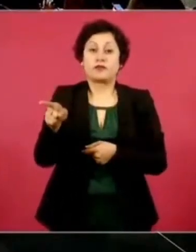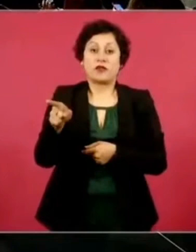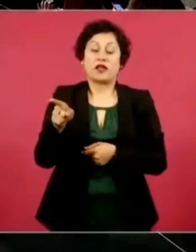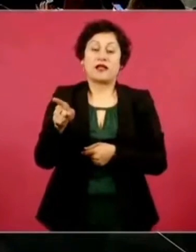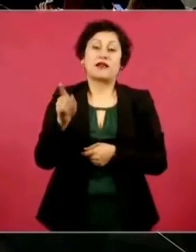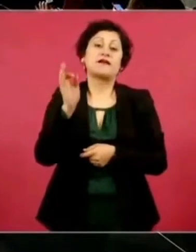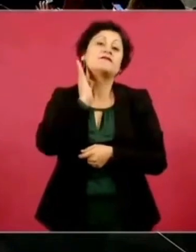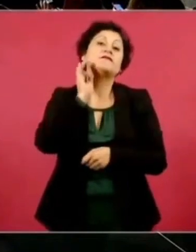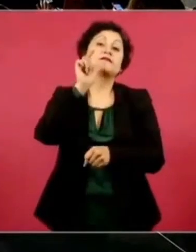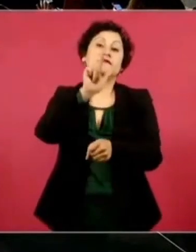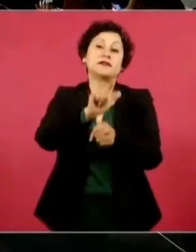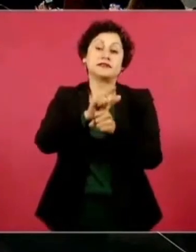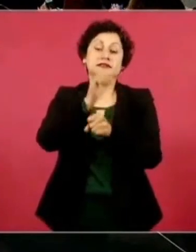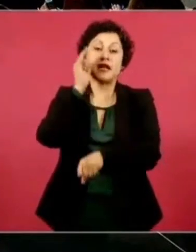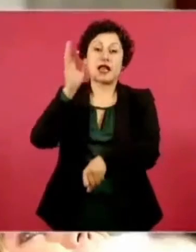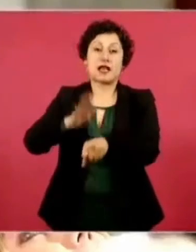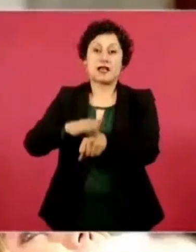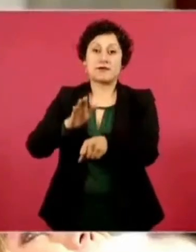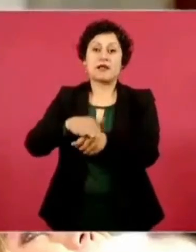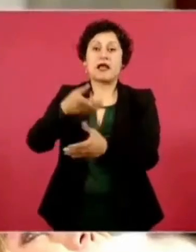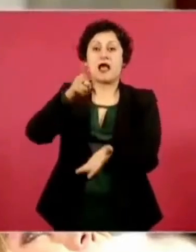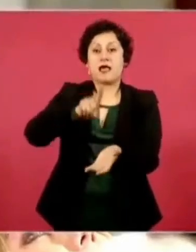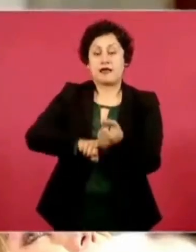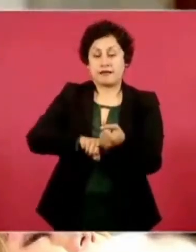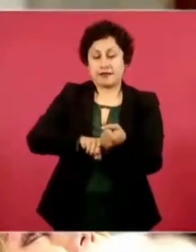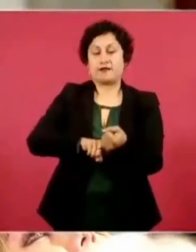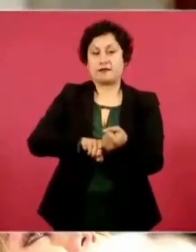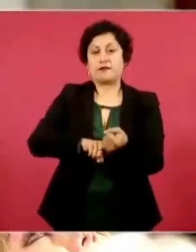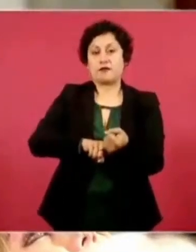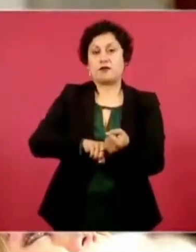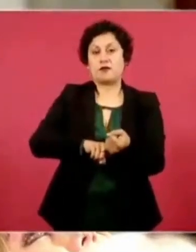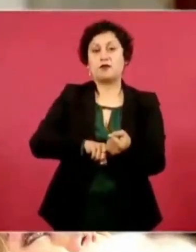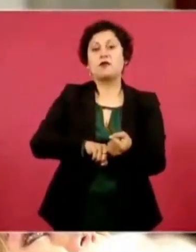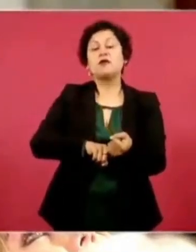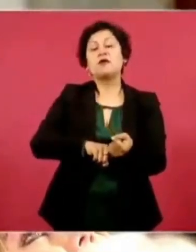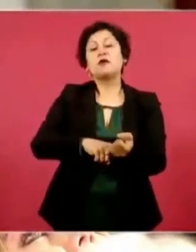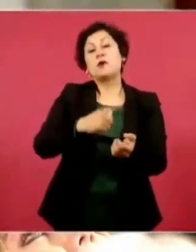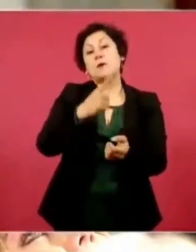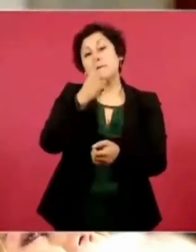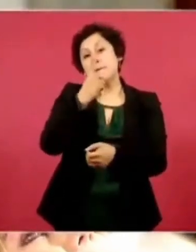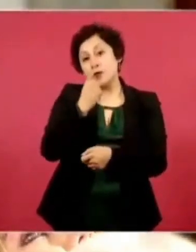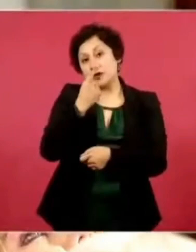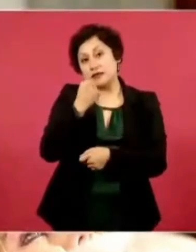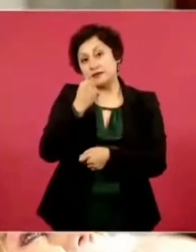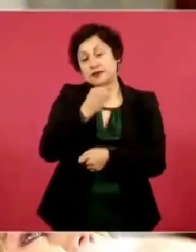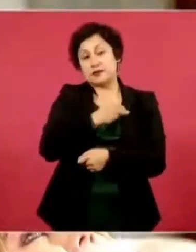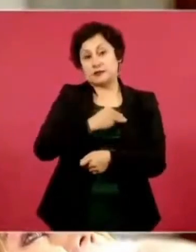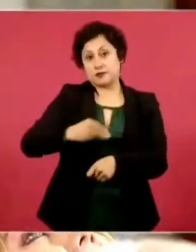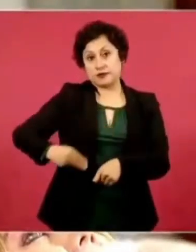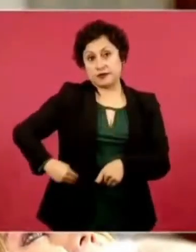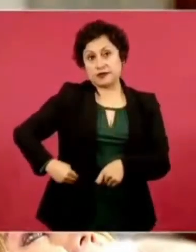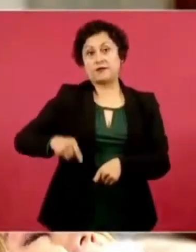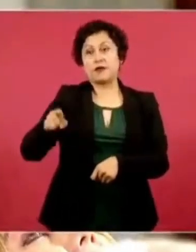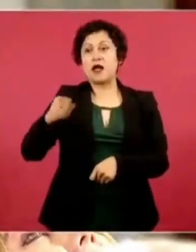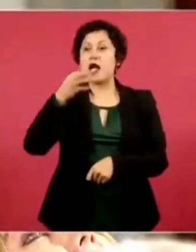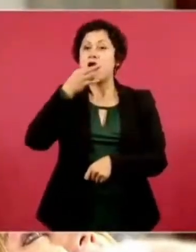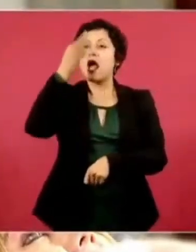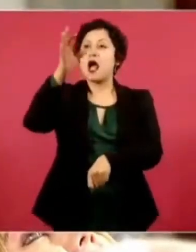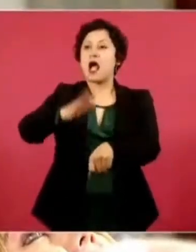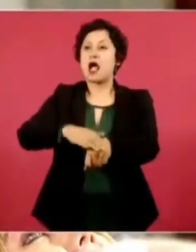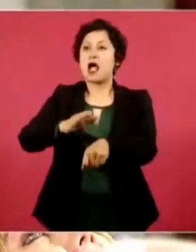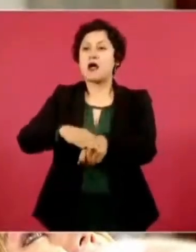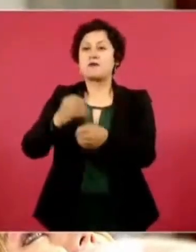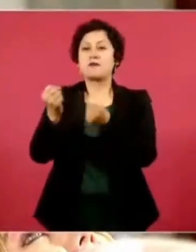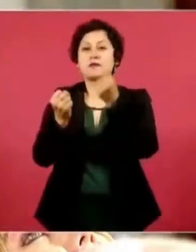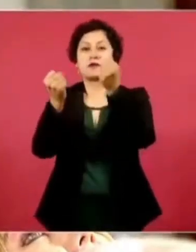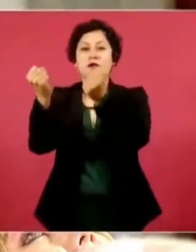un elemento de la Policía Municipal del área de turismo de Guadalajara que se llevara la camioneta y que la metiera en donde